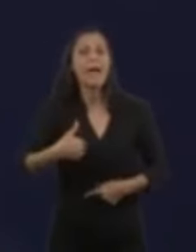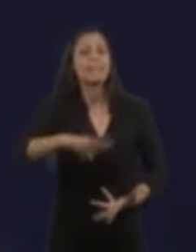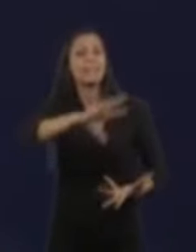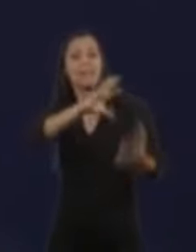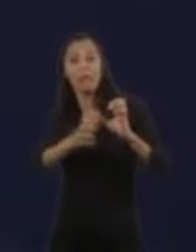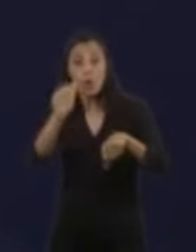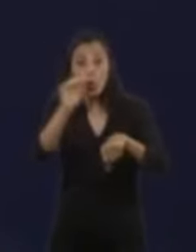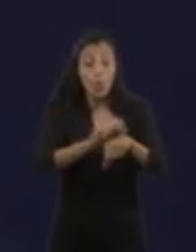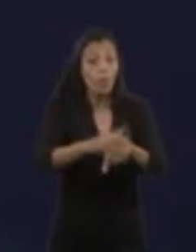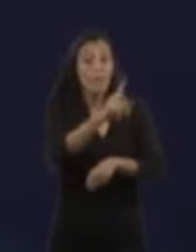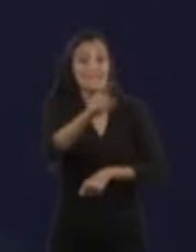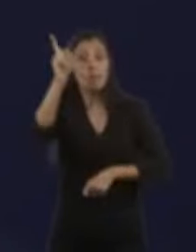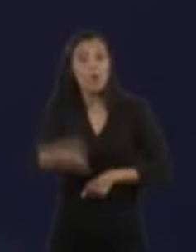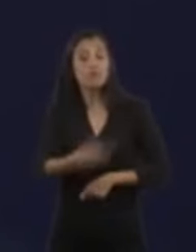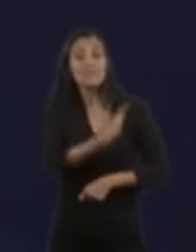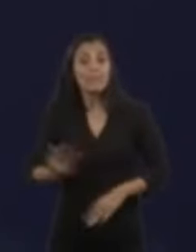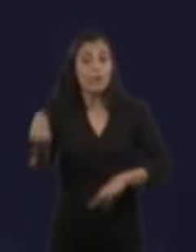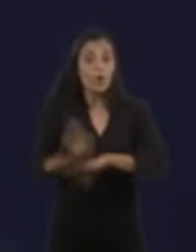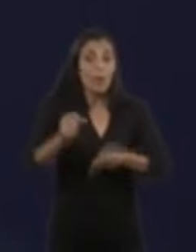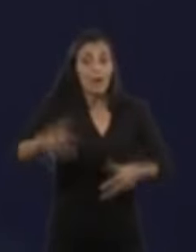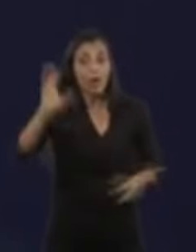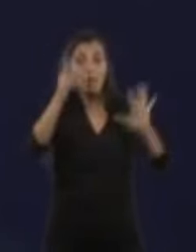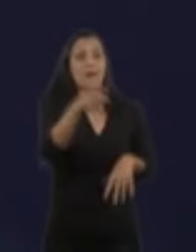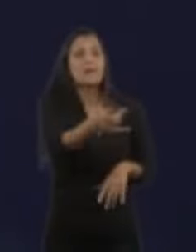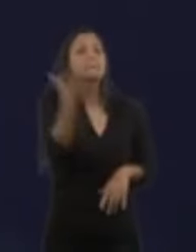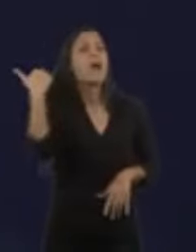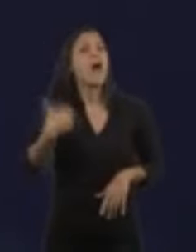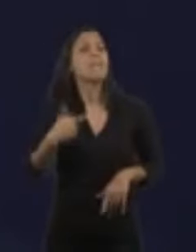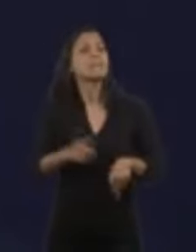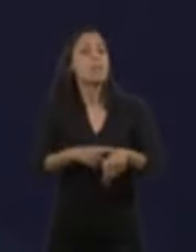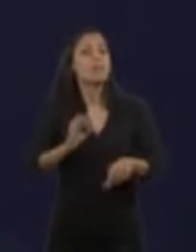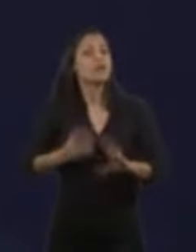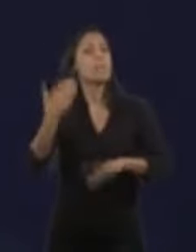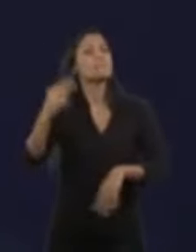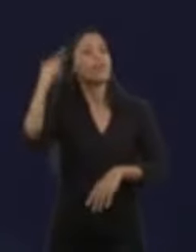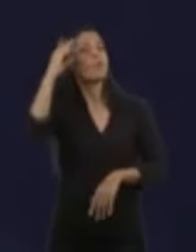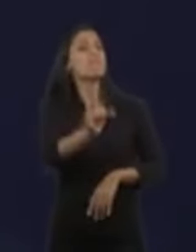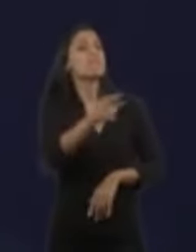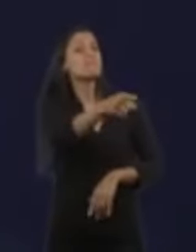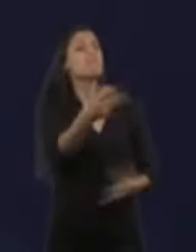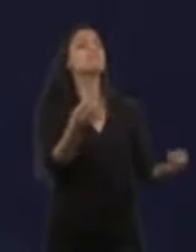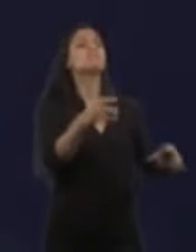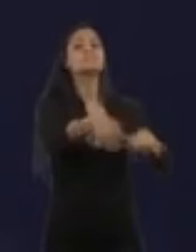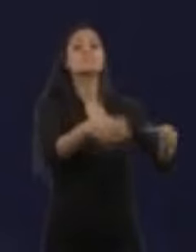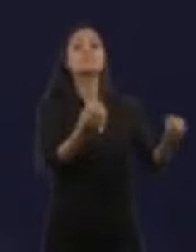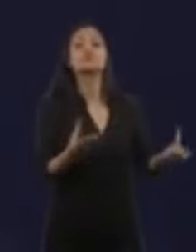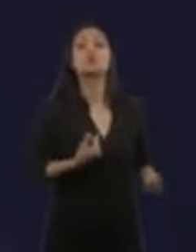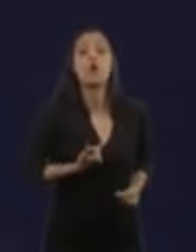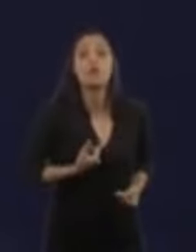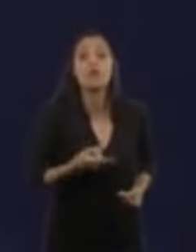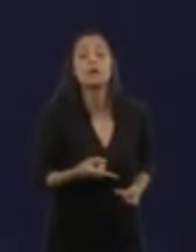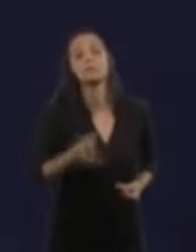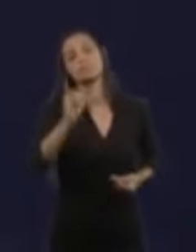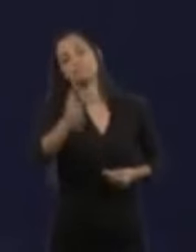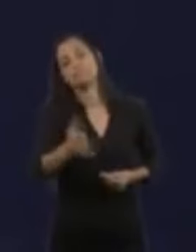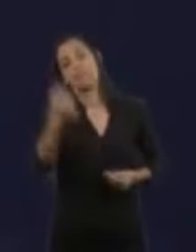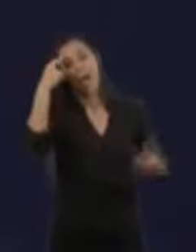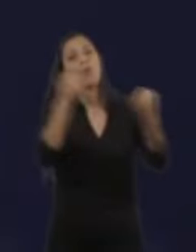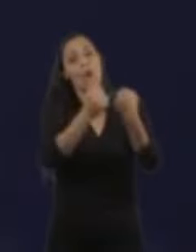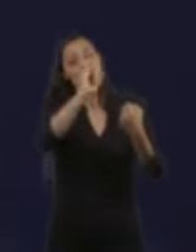gobierno no sé dónde estabas el 10 de diciembre o el nu Estamos de acuerdo que la devastación viene